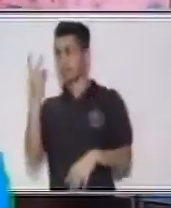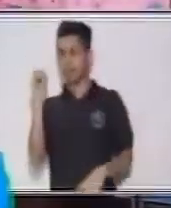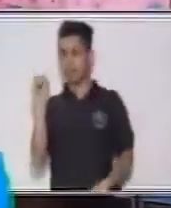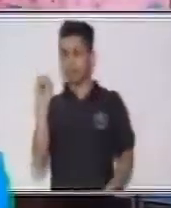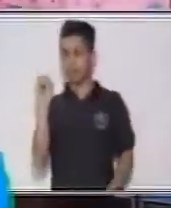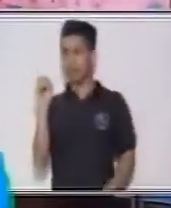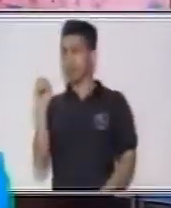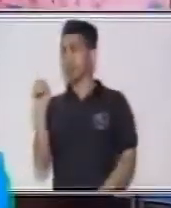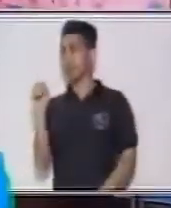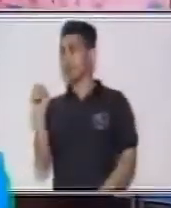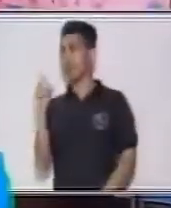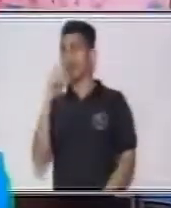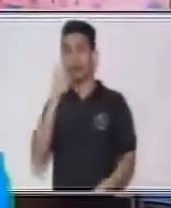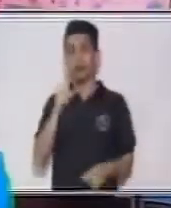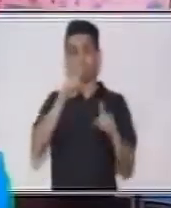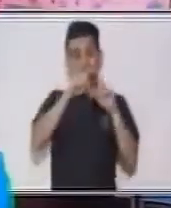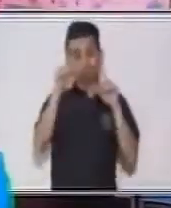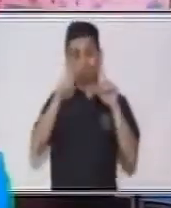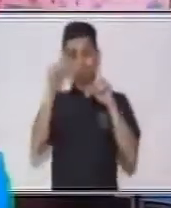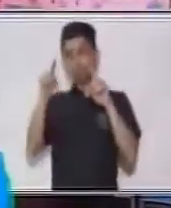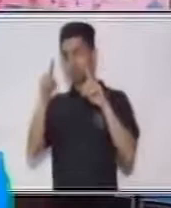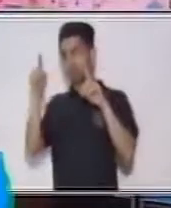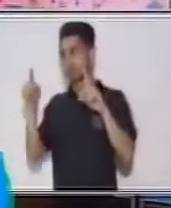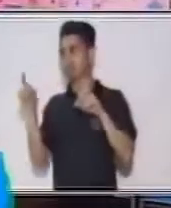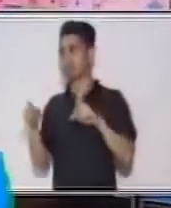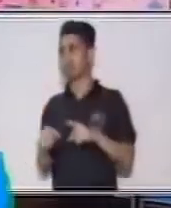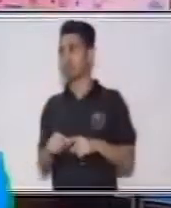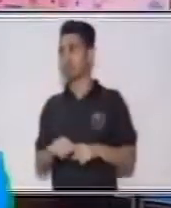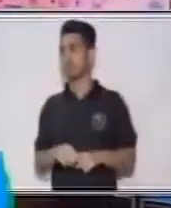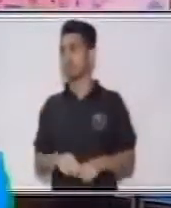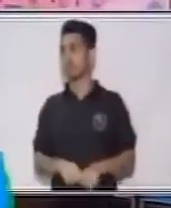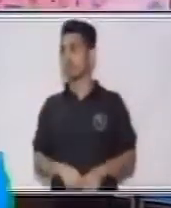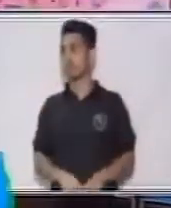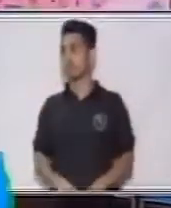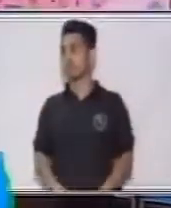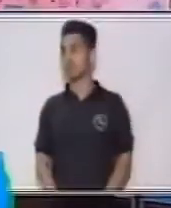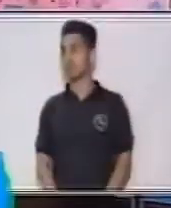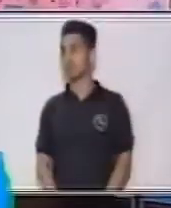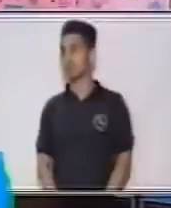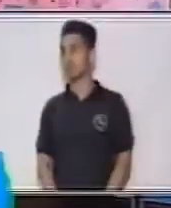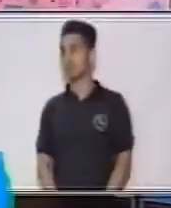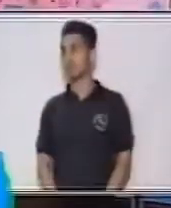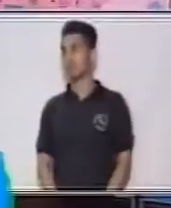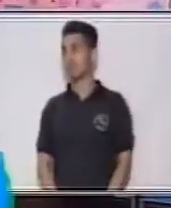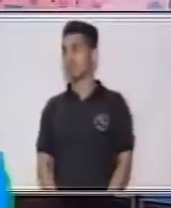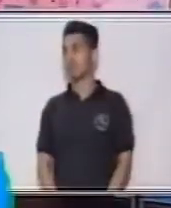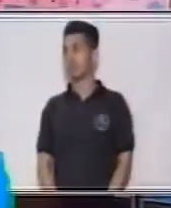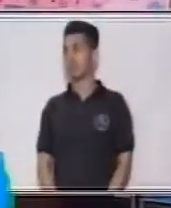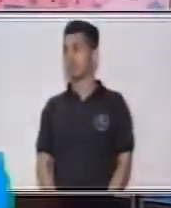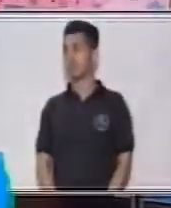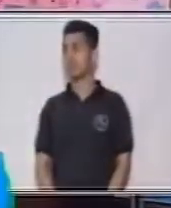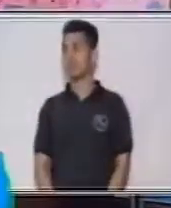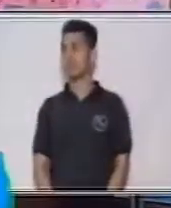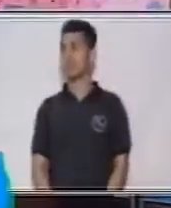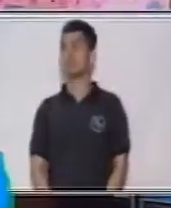y así hice una secuencia entonces vivo el mi patrones was